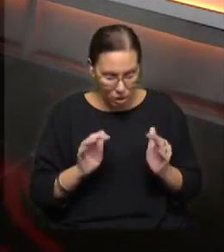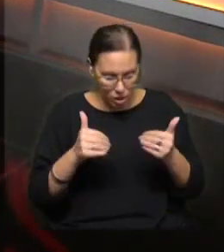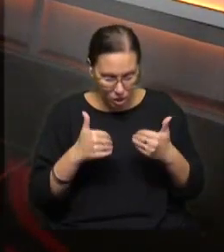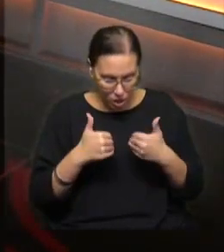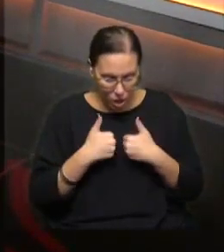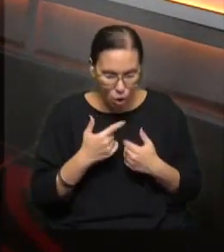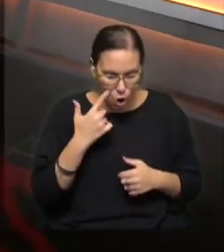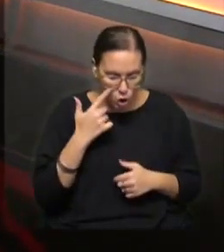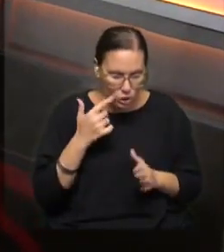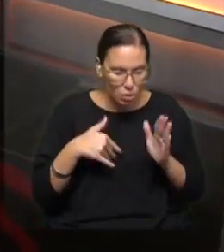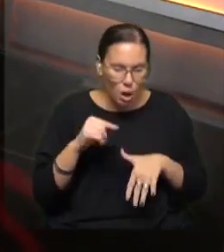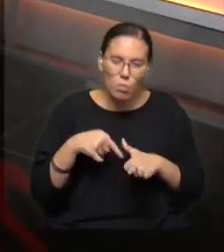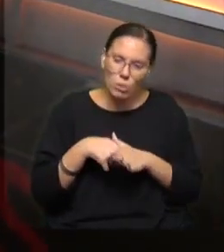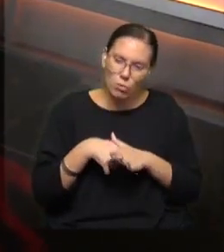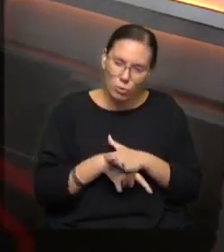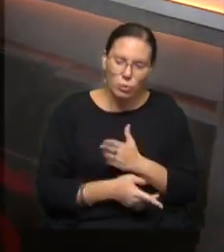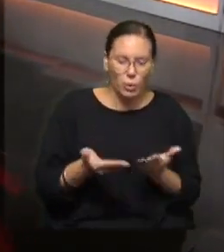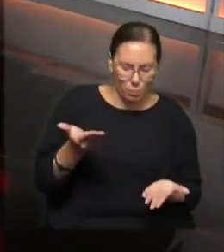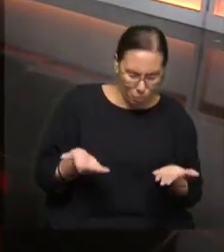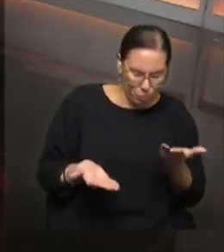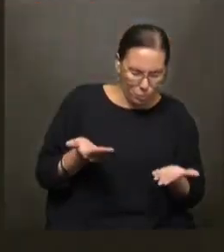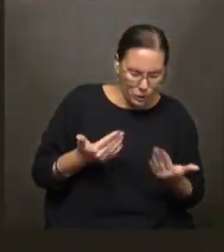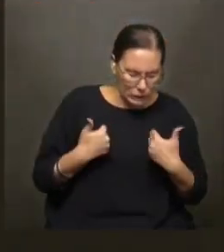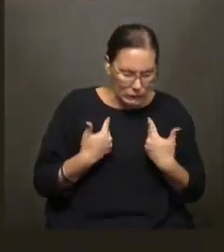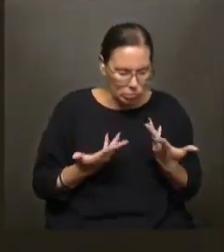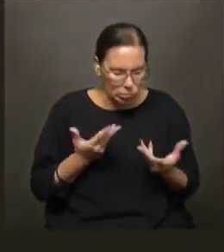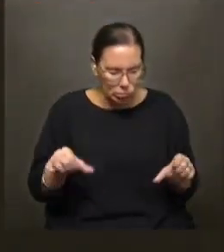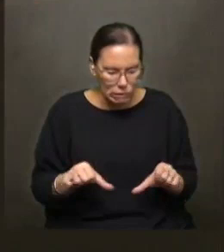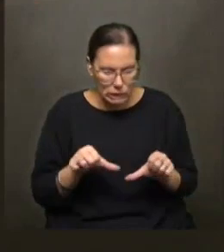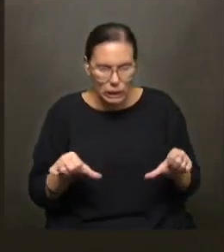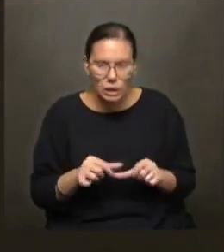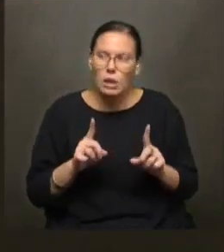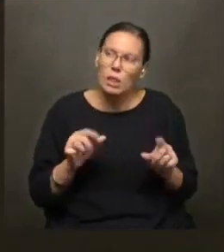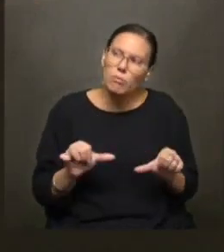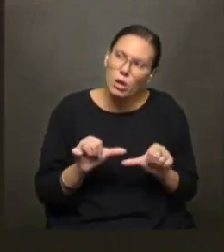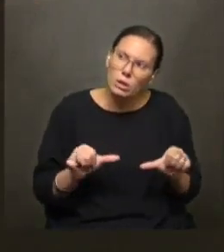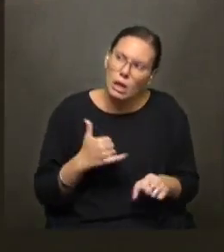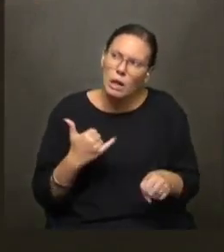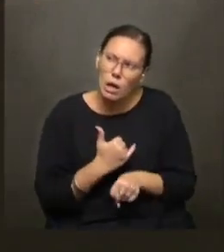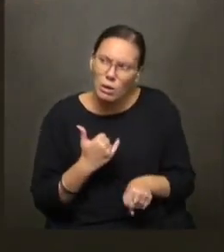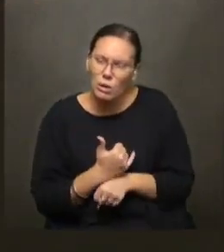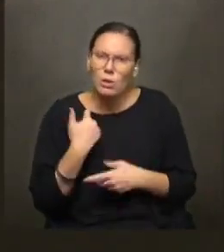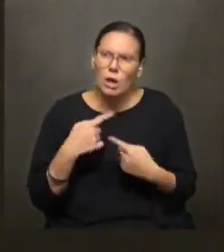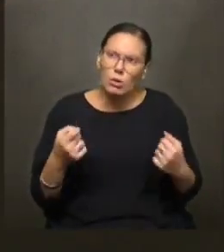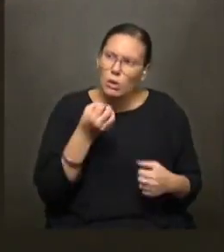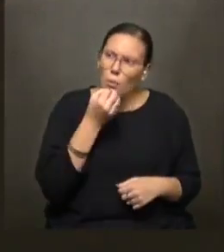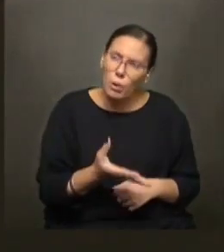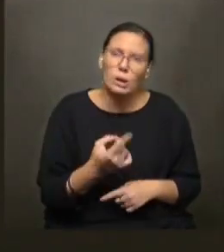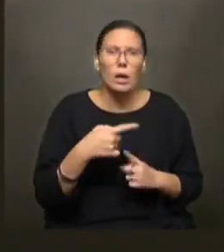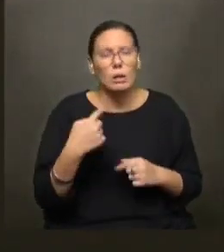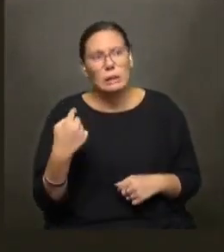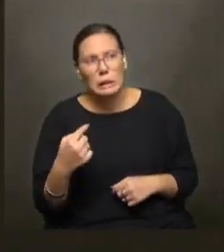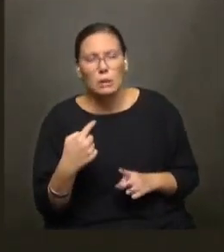autoconocimiento y de juicio respecto de lo que hizo de lo que debió hacer de los errores cometidos de las cosas buenas también